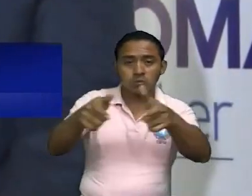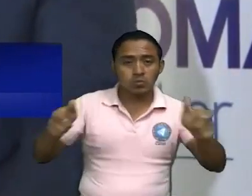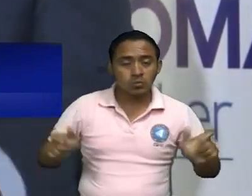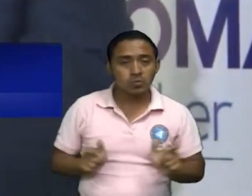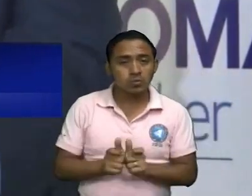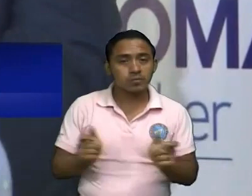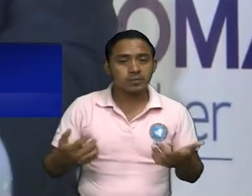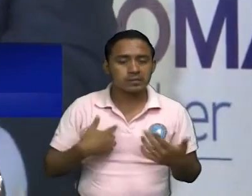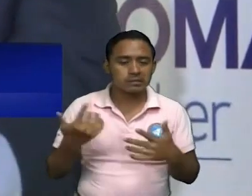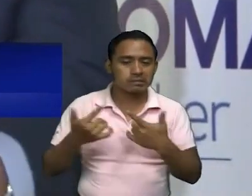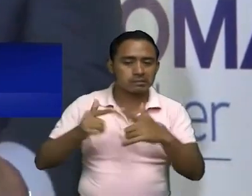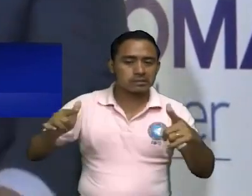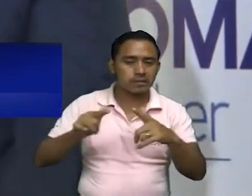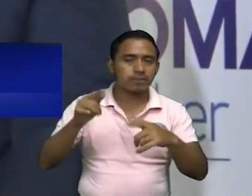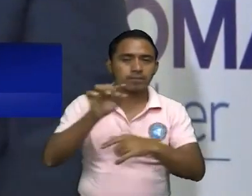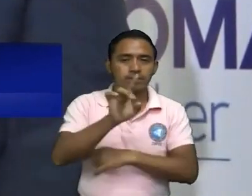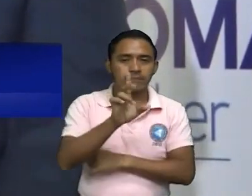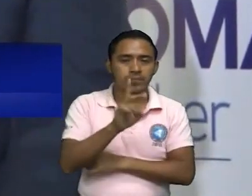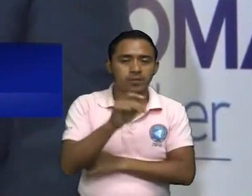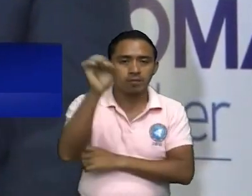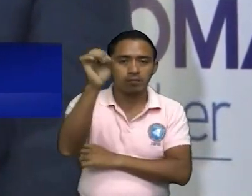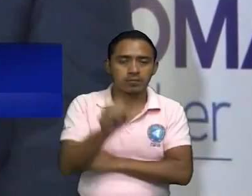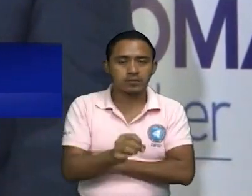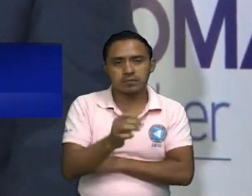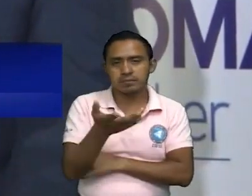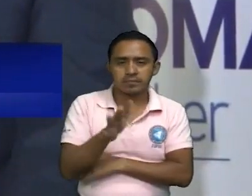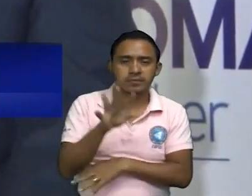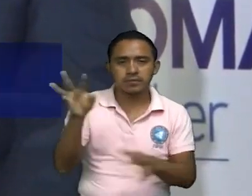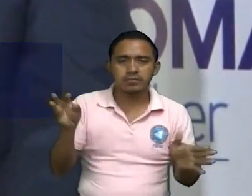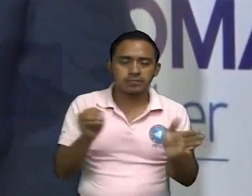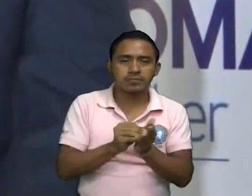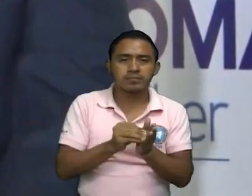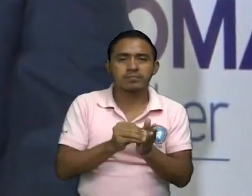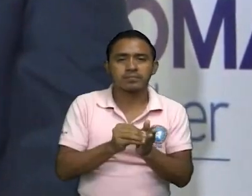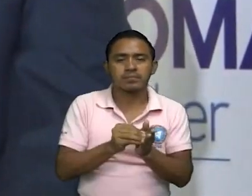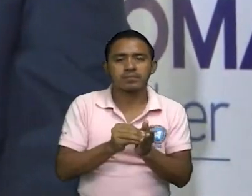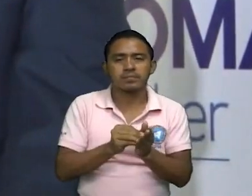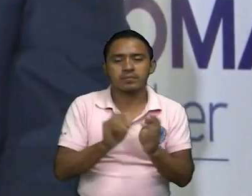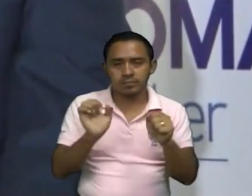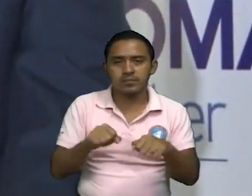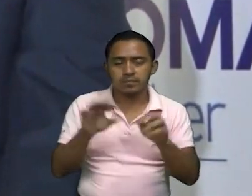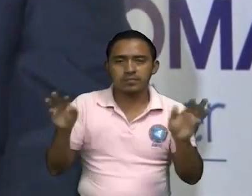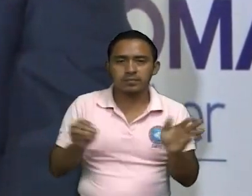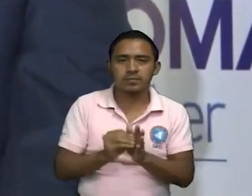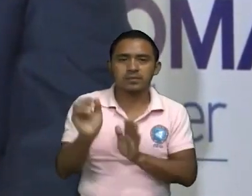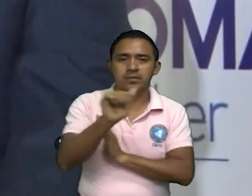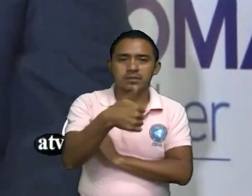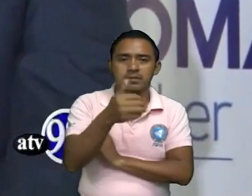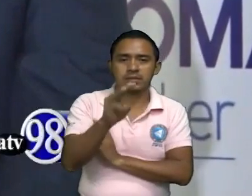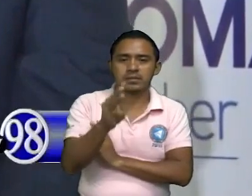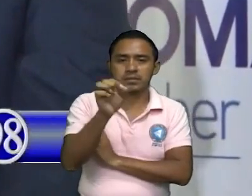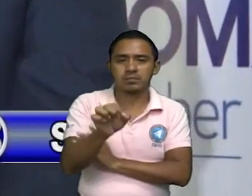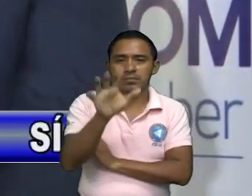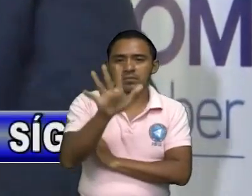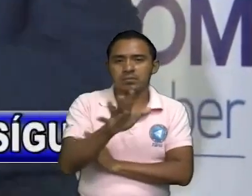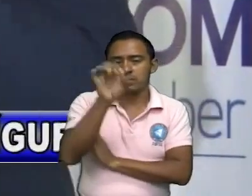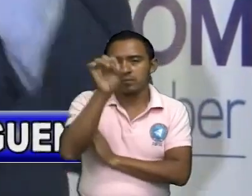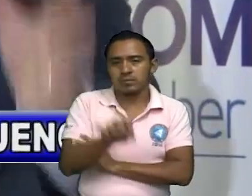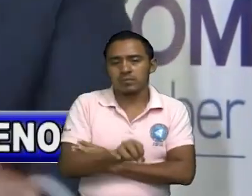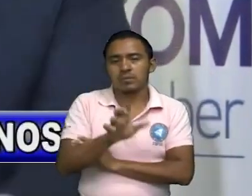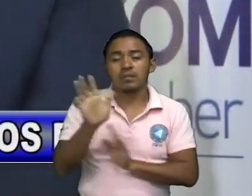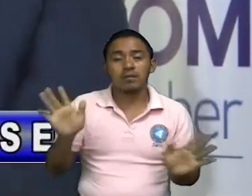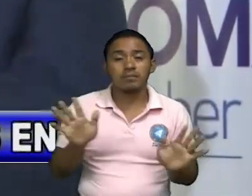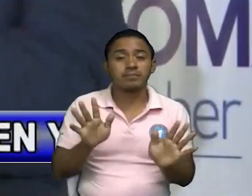de independientes en un 12%, algo así, podrían llegar a 63.5%. Es